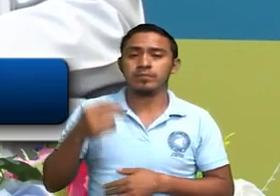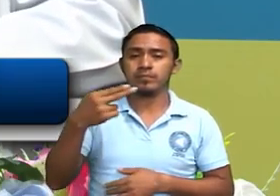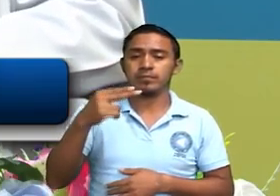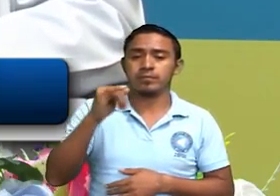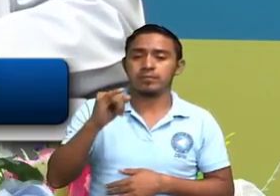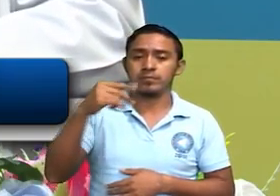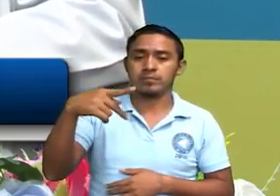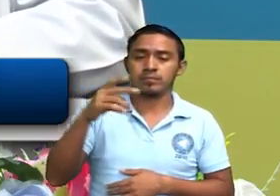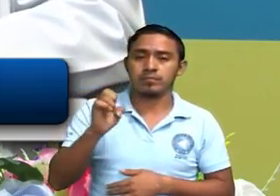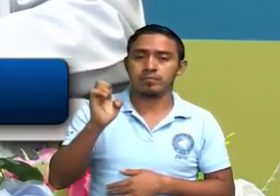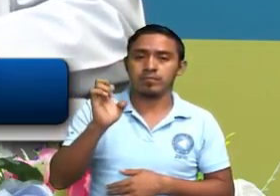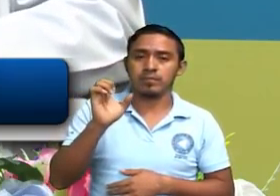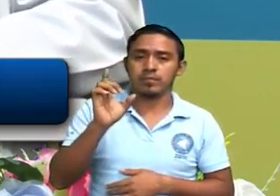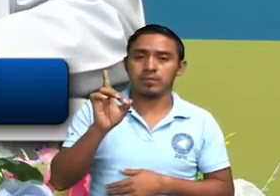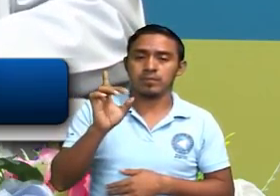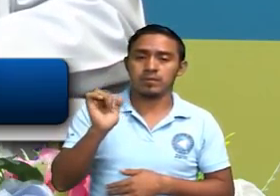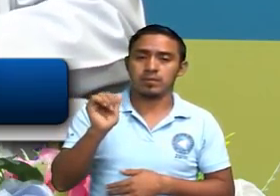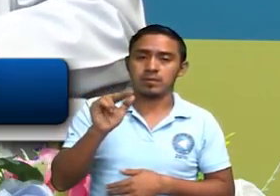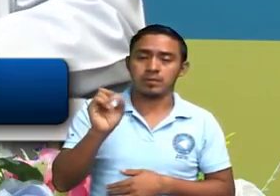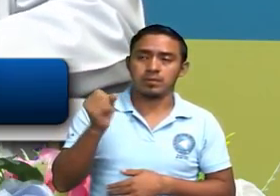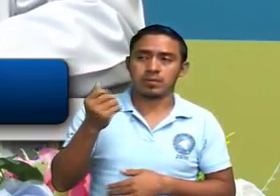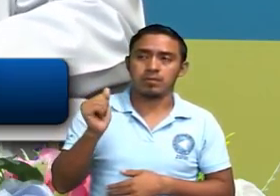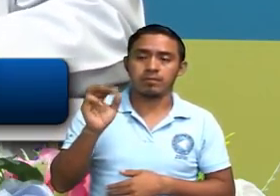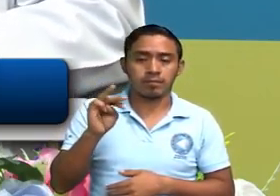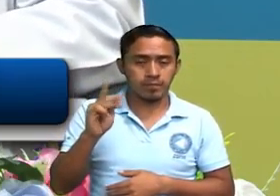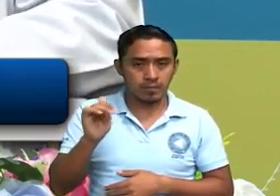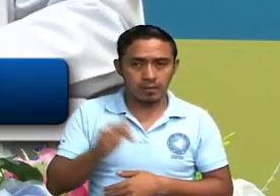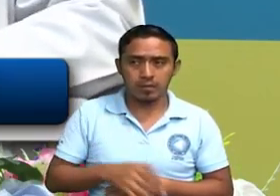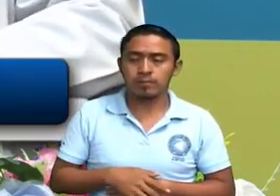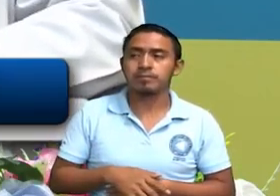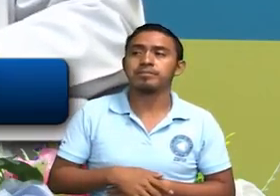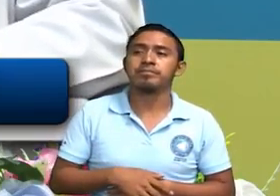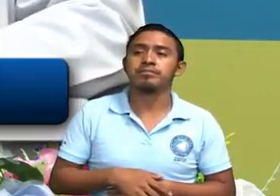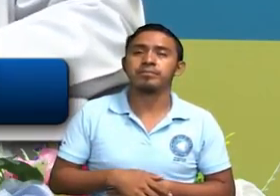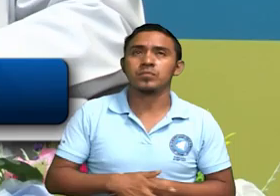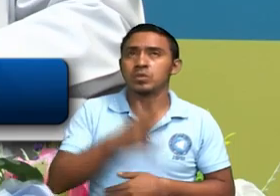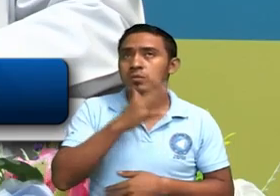se le puede hacer al niño. El niño no es necesario